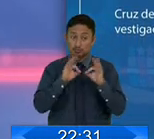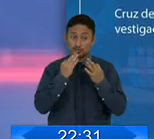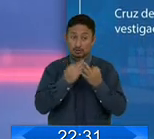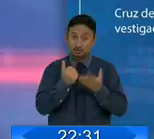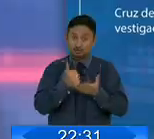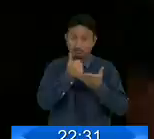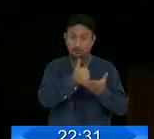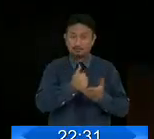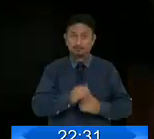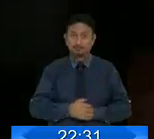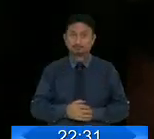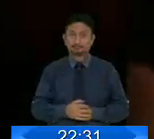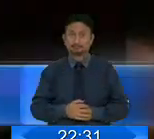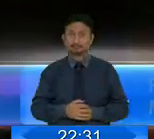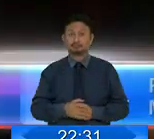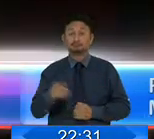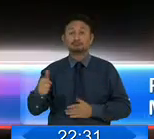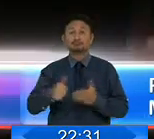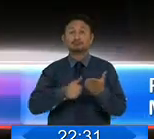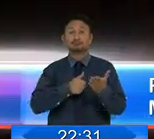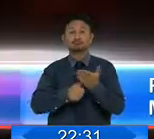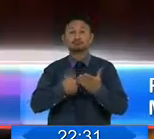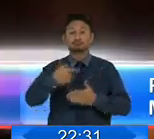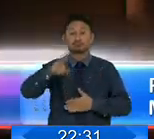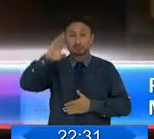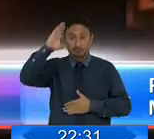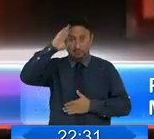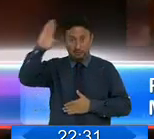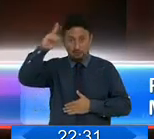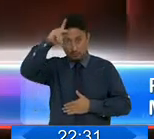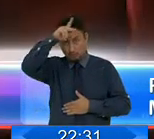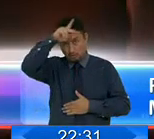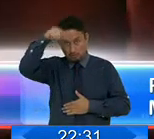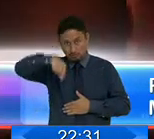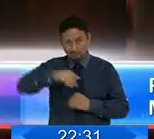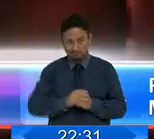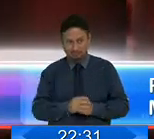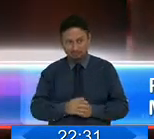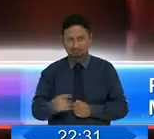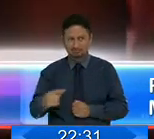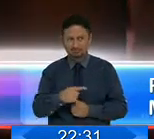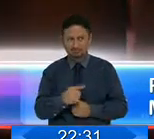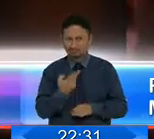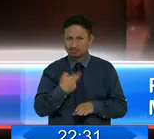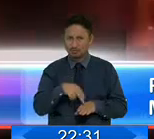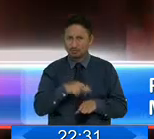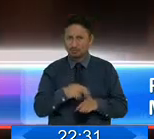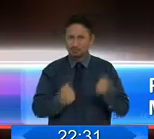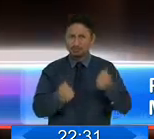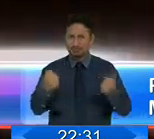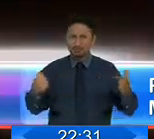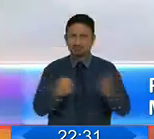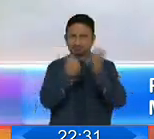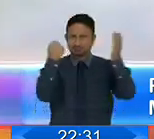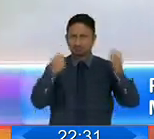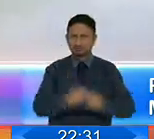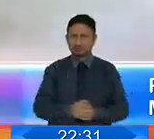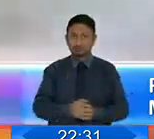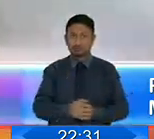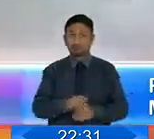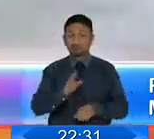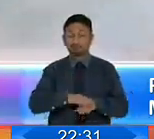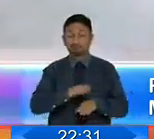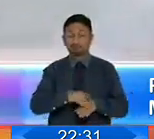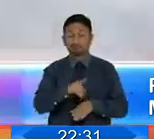las víctimas. Según el Ministerio del Interior peruano, los accidentes de tránsito son comunes en las vías del vecino país, ya que al